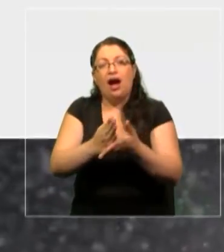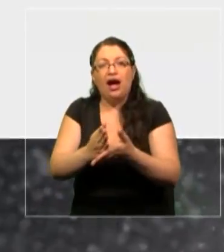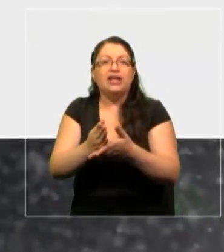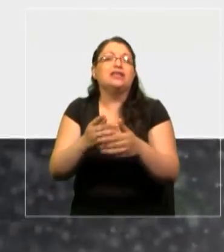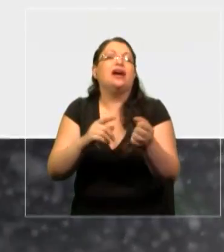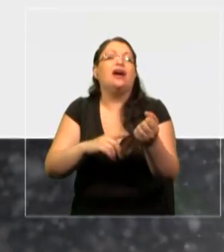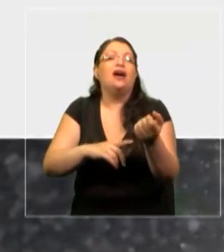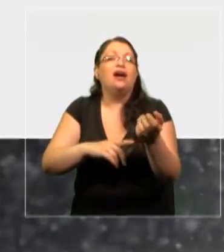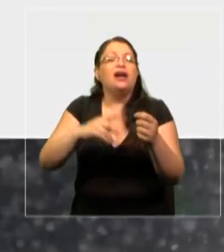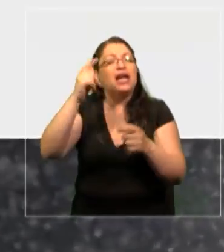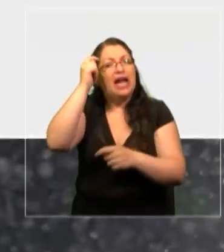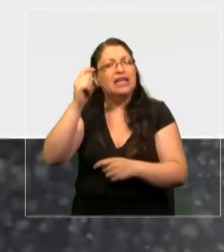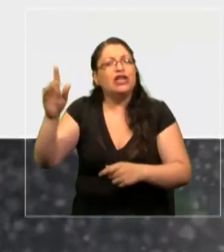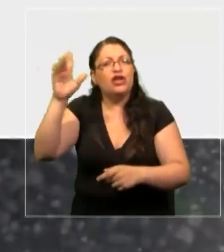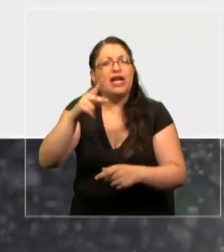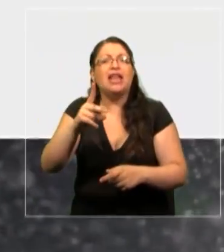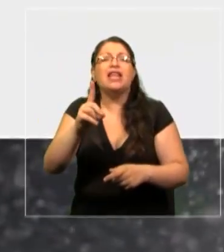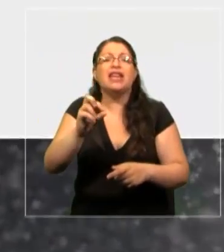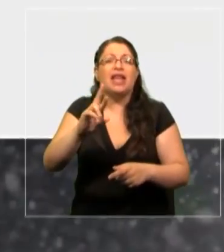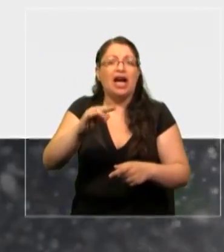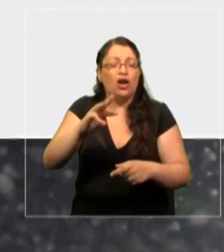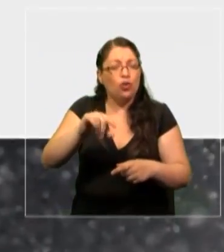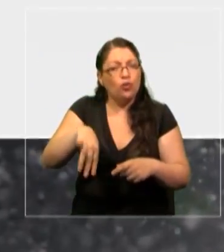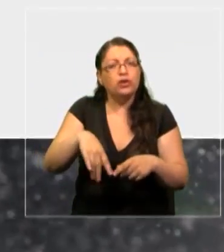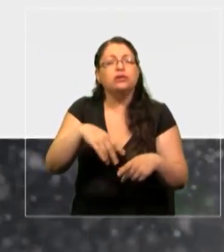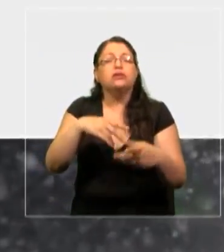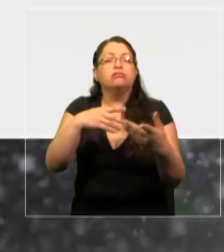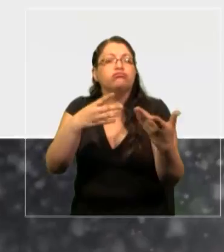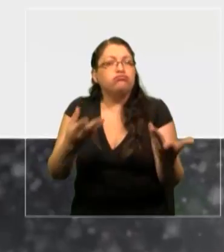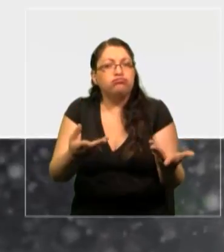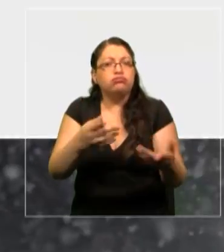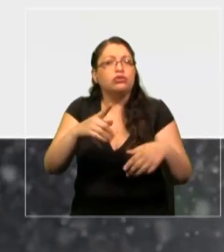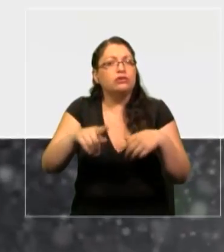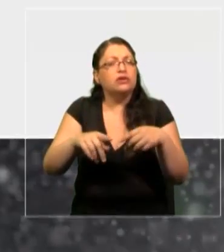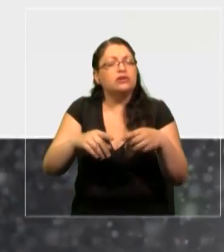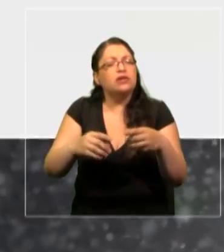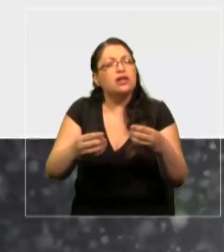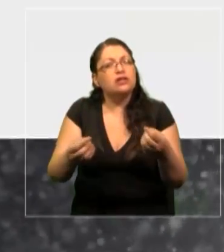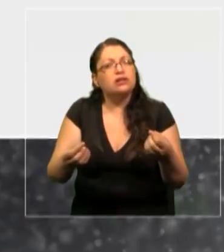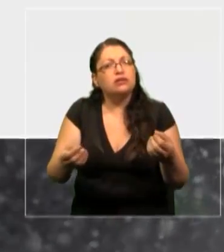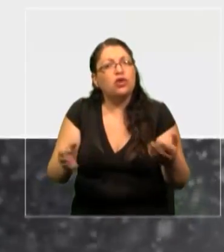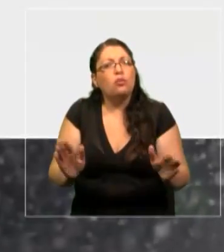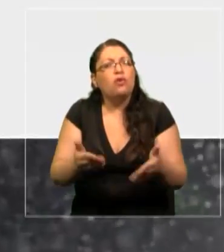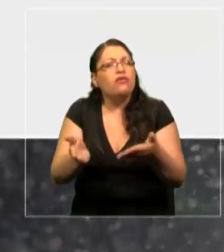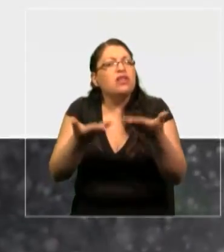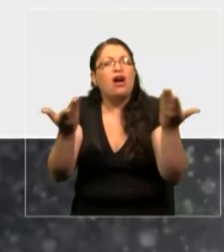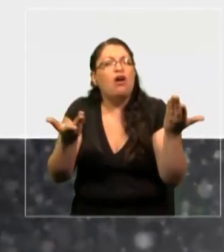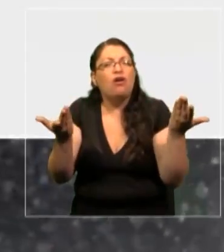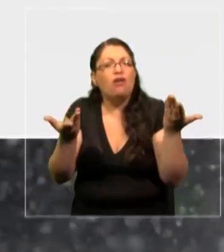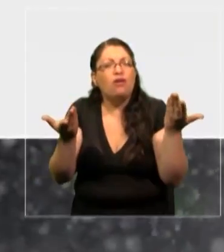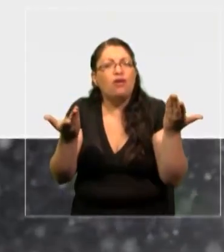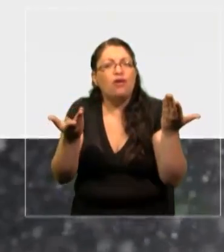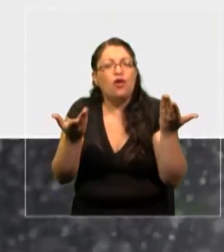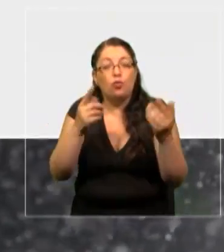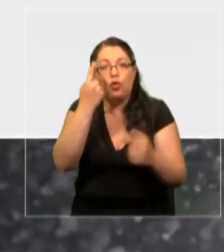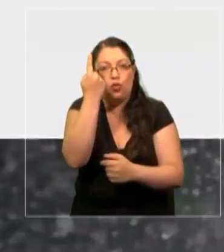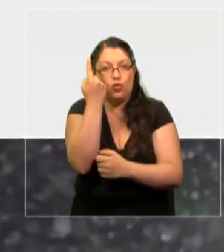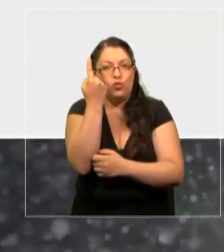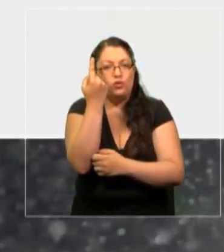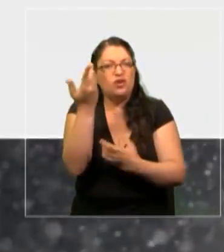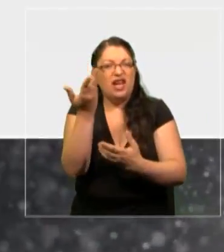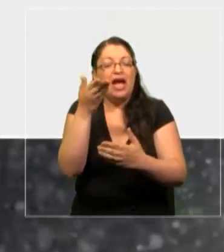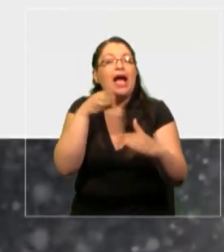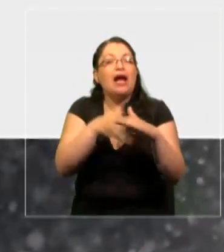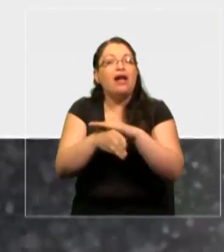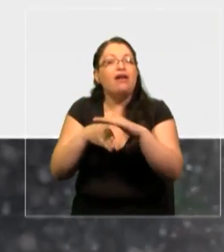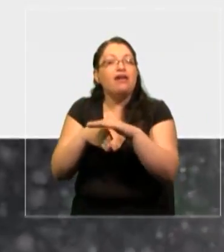de Darwin y la selección natural, se ha vivido impulsada por solo una cosa, y ese es el acceso a